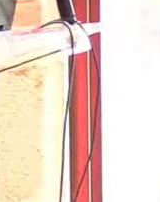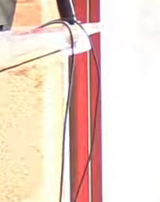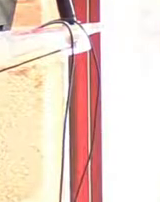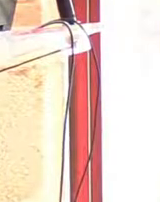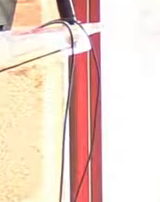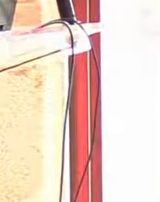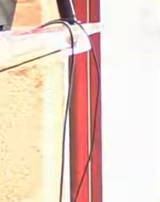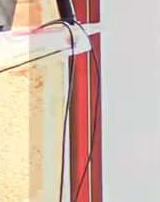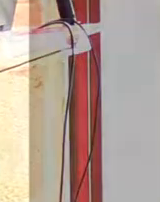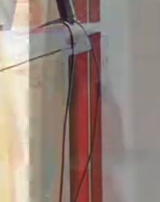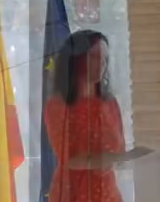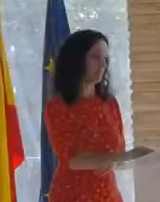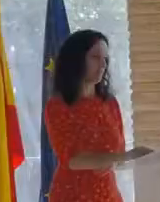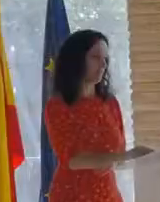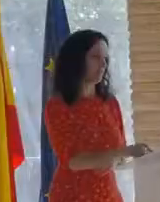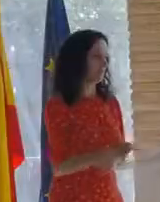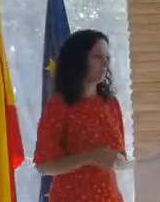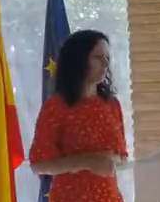lengua